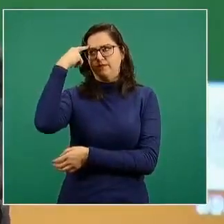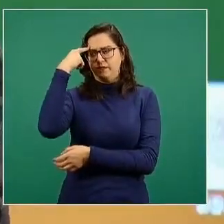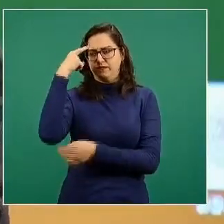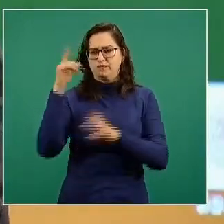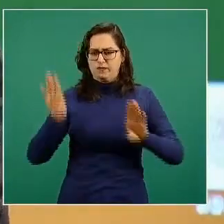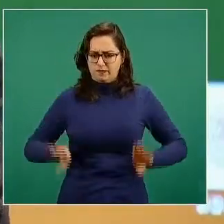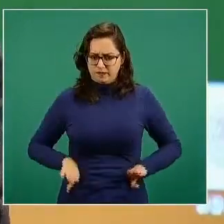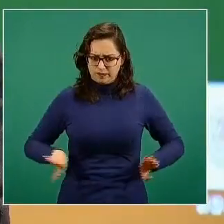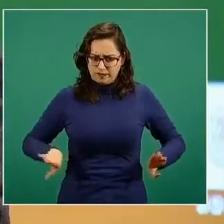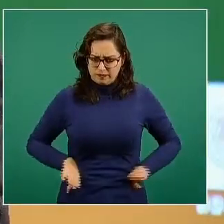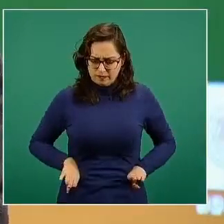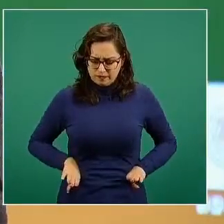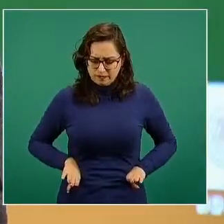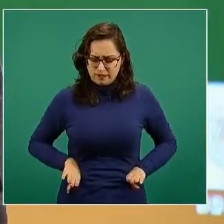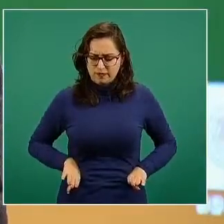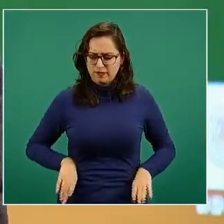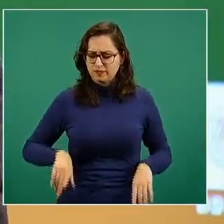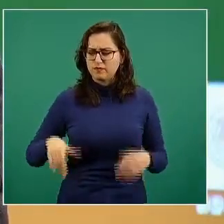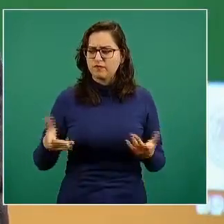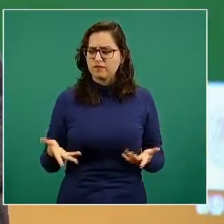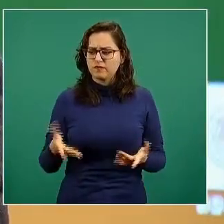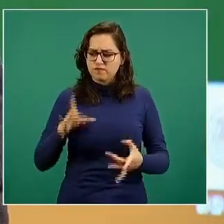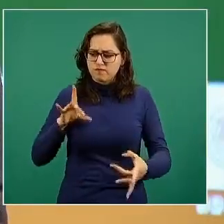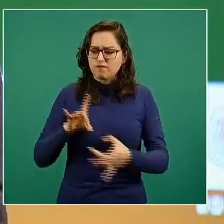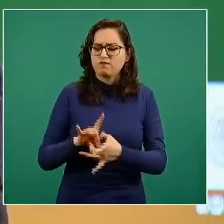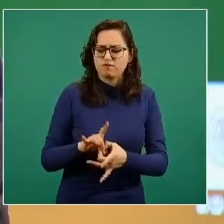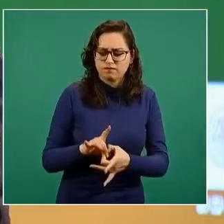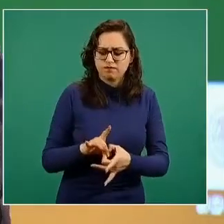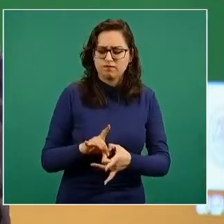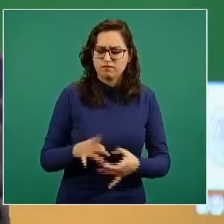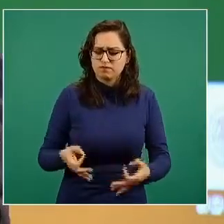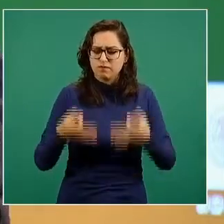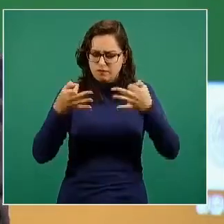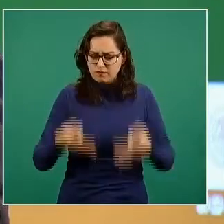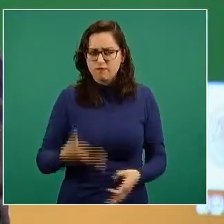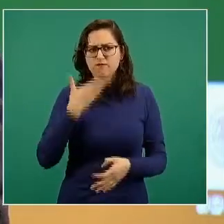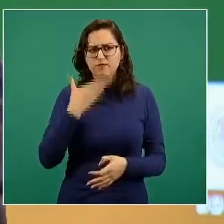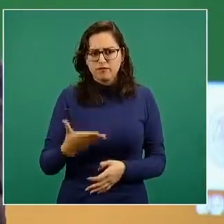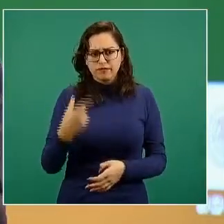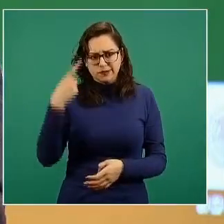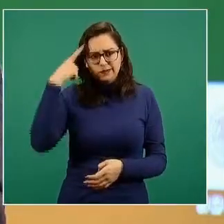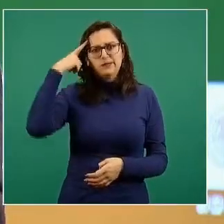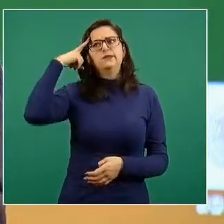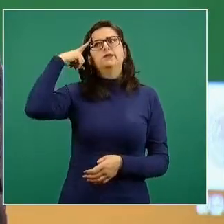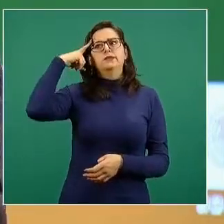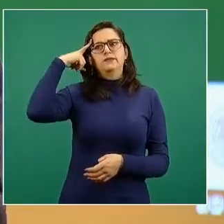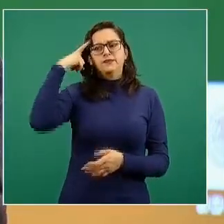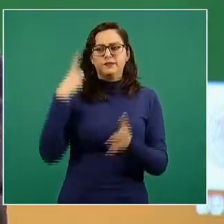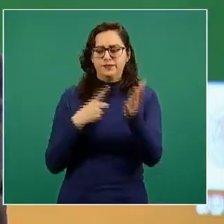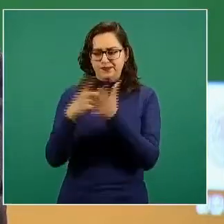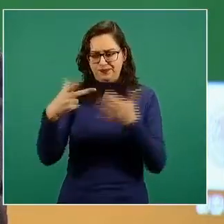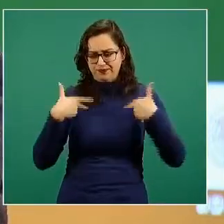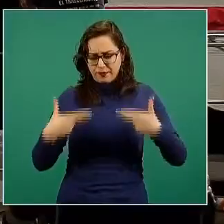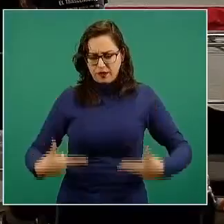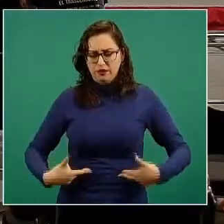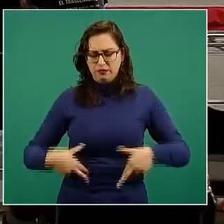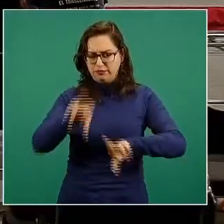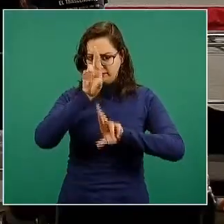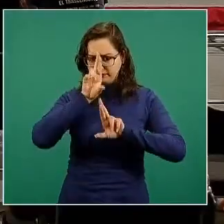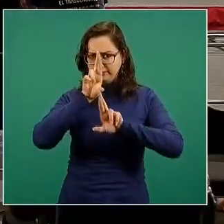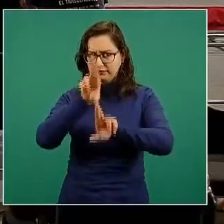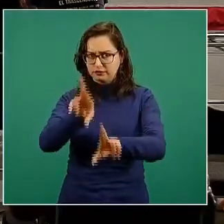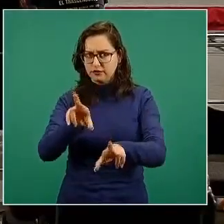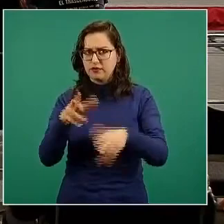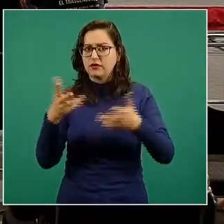la postura de este gobierno, consciente y también respetuosa de los derechos humanos,